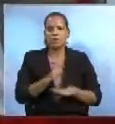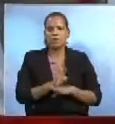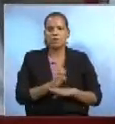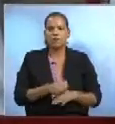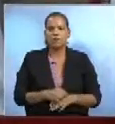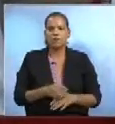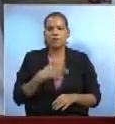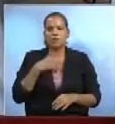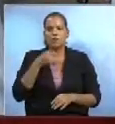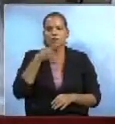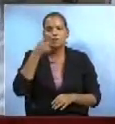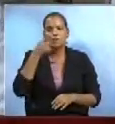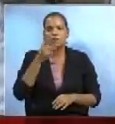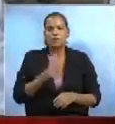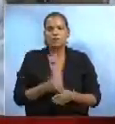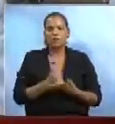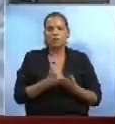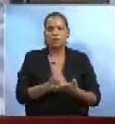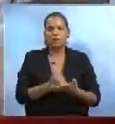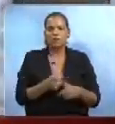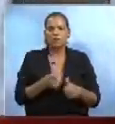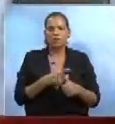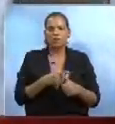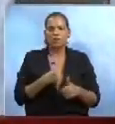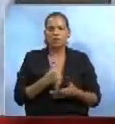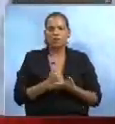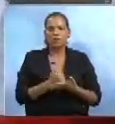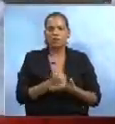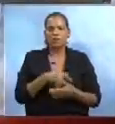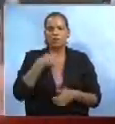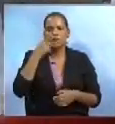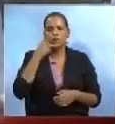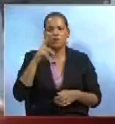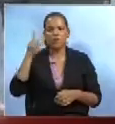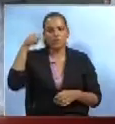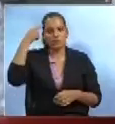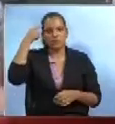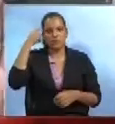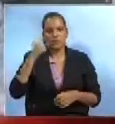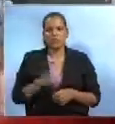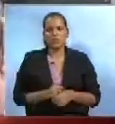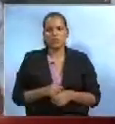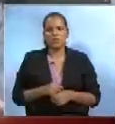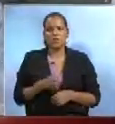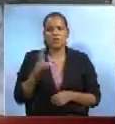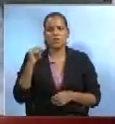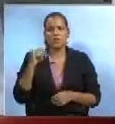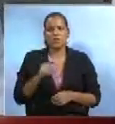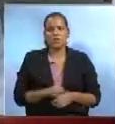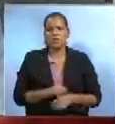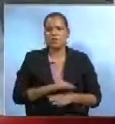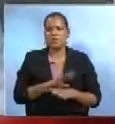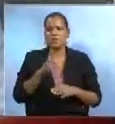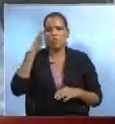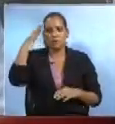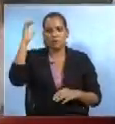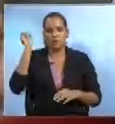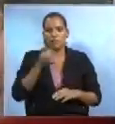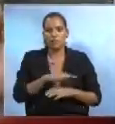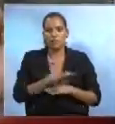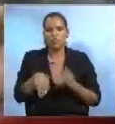pueblo. Es decir, la ayuda principal ha venido del pueblo. El gobierno ha perdido el año en torno